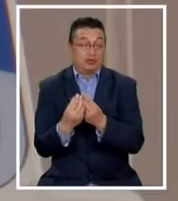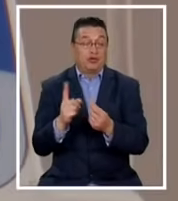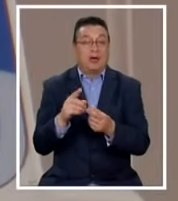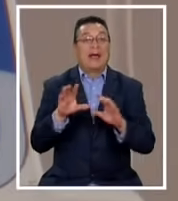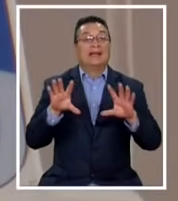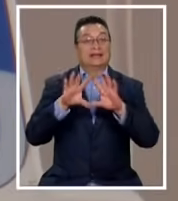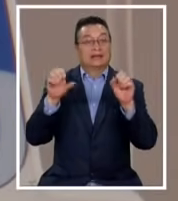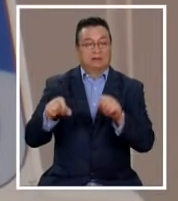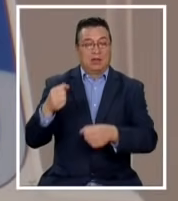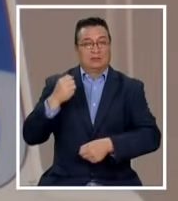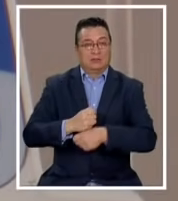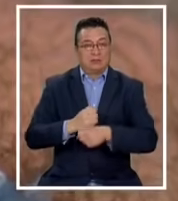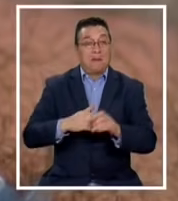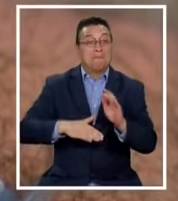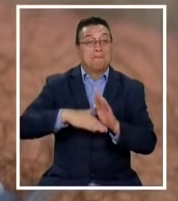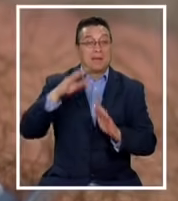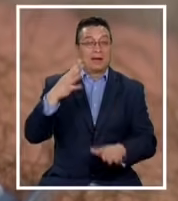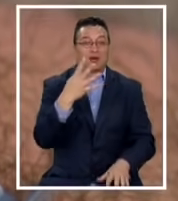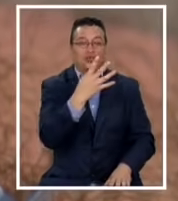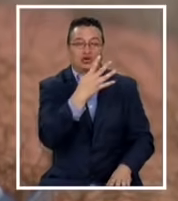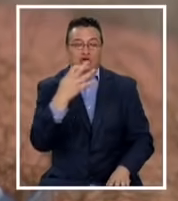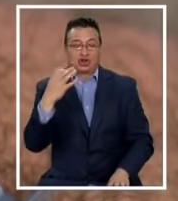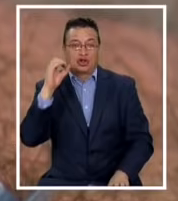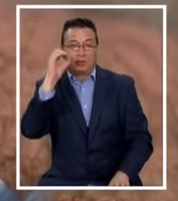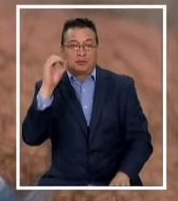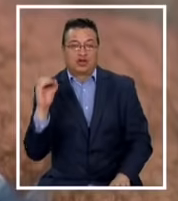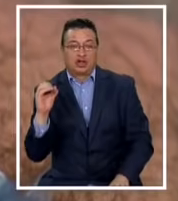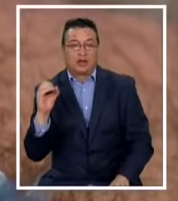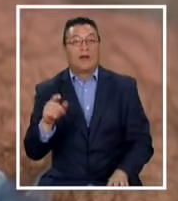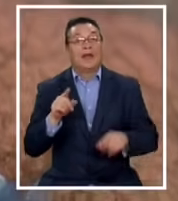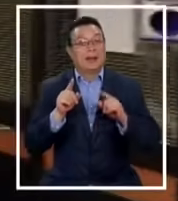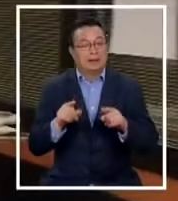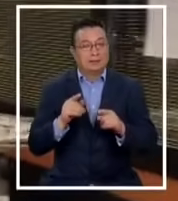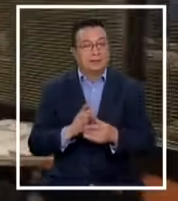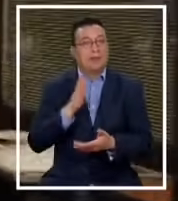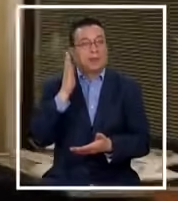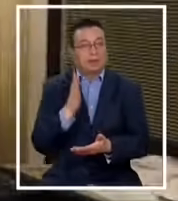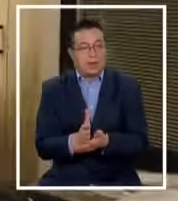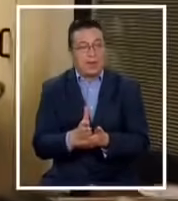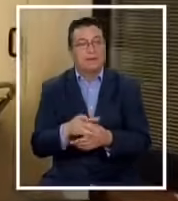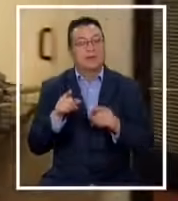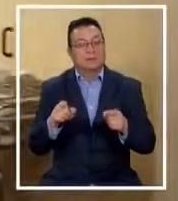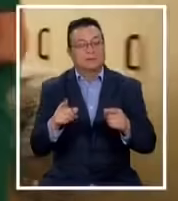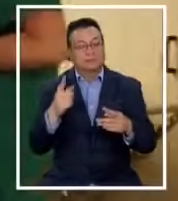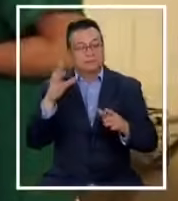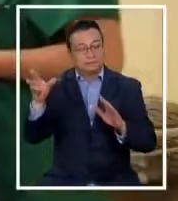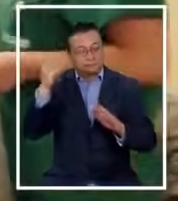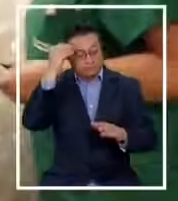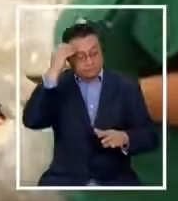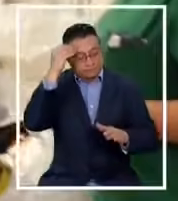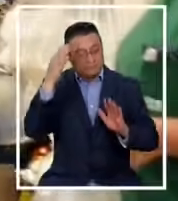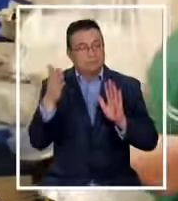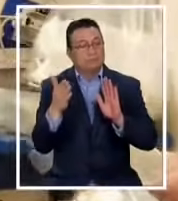que está trabajando a más del 400%. Entonces, eso hay que tenerlo como elemento a la hora de considerar